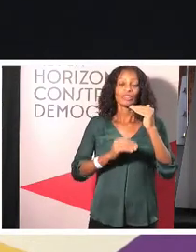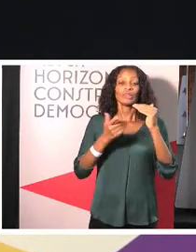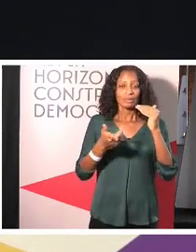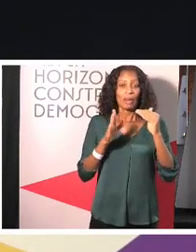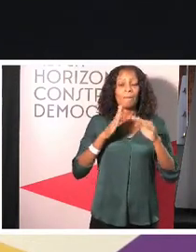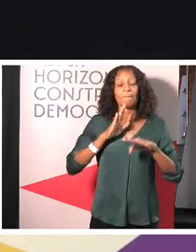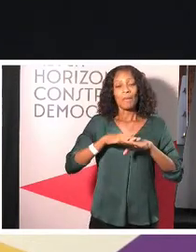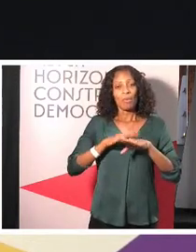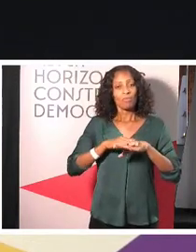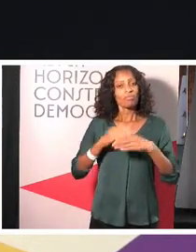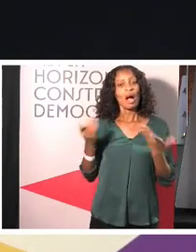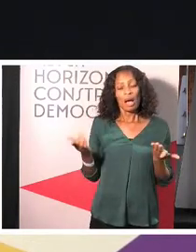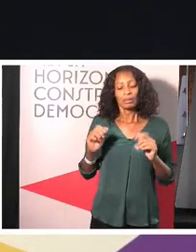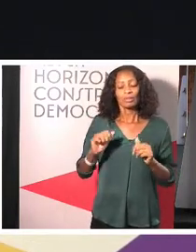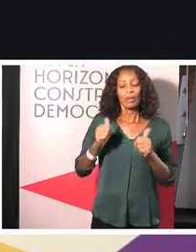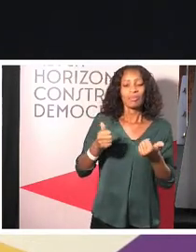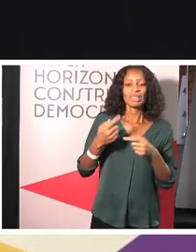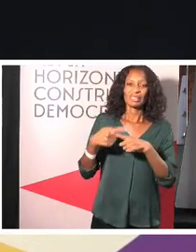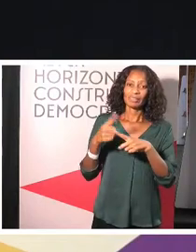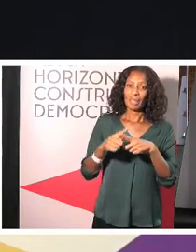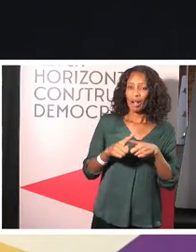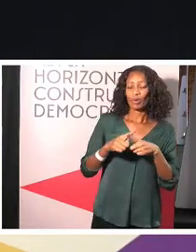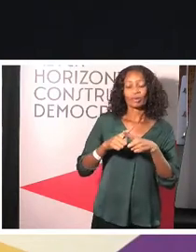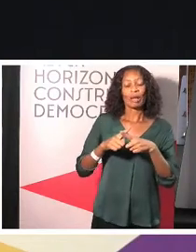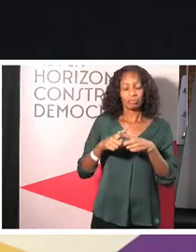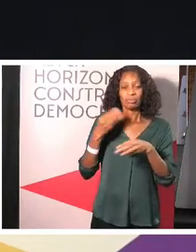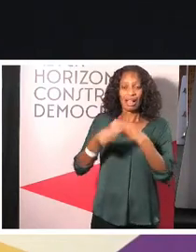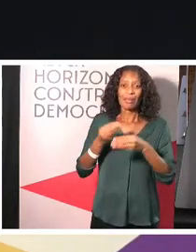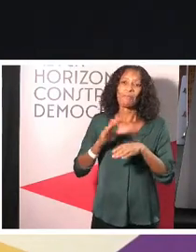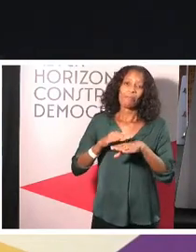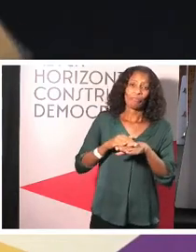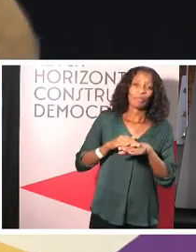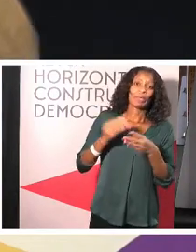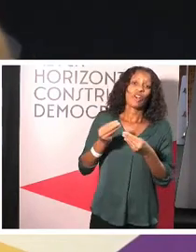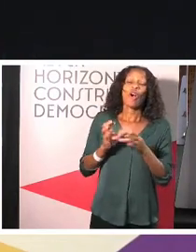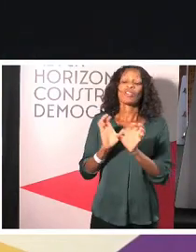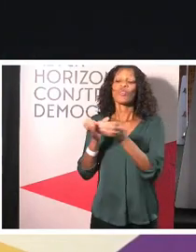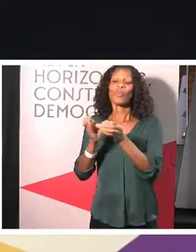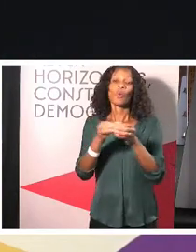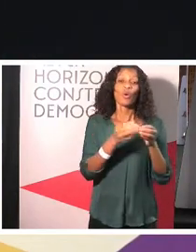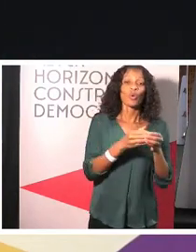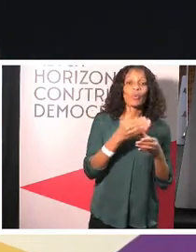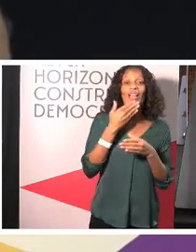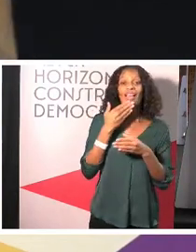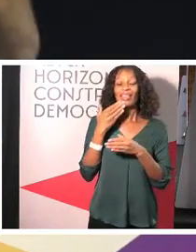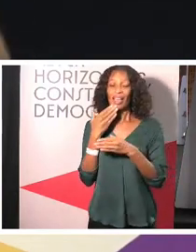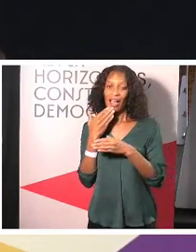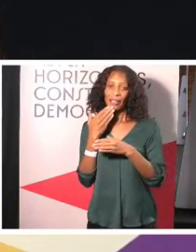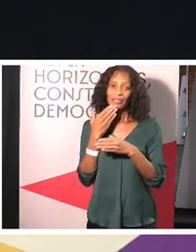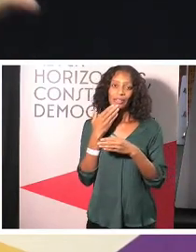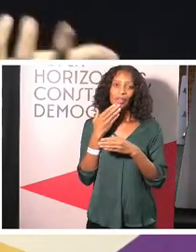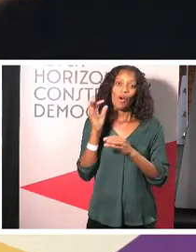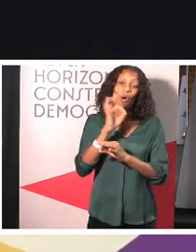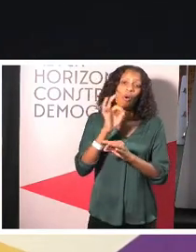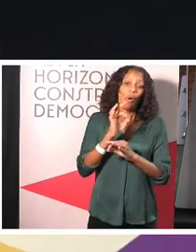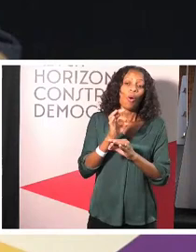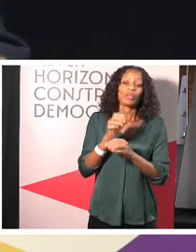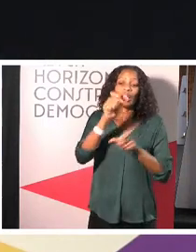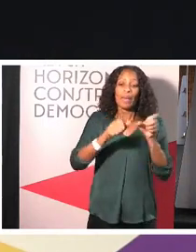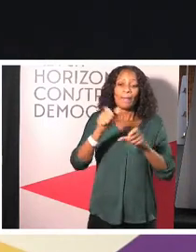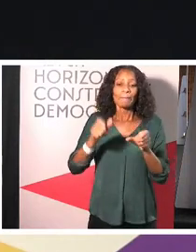de los posicionamientos keynesianos, etcétera, de grupos o de grupos de edades o de gente que ahora